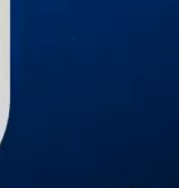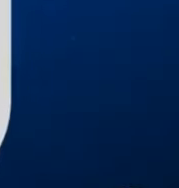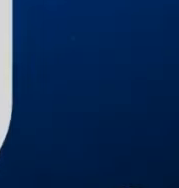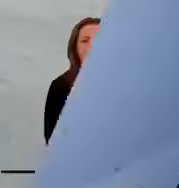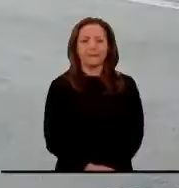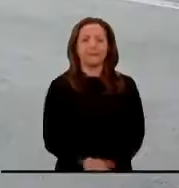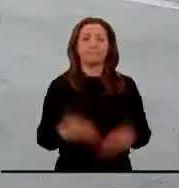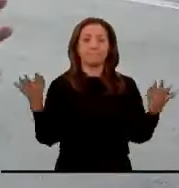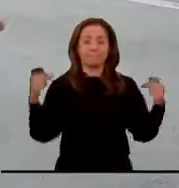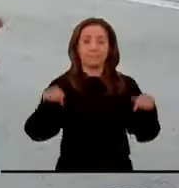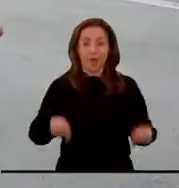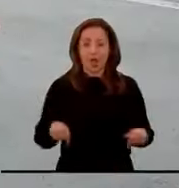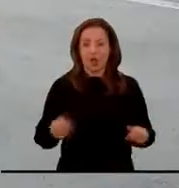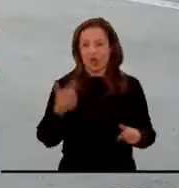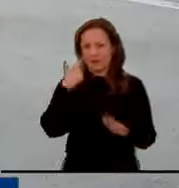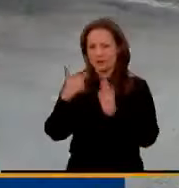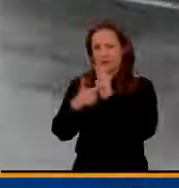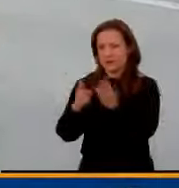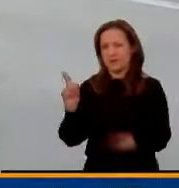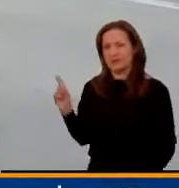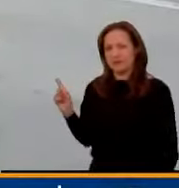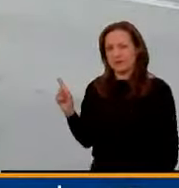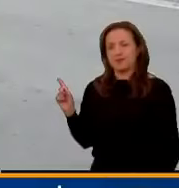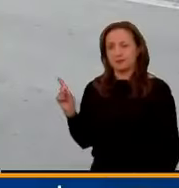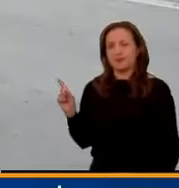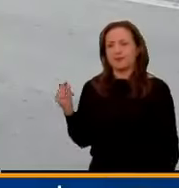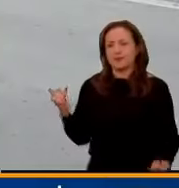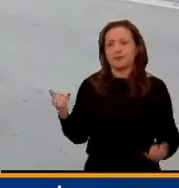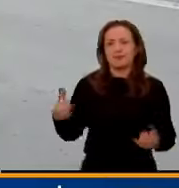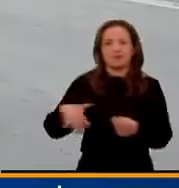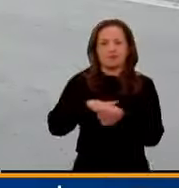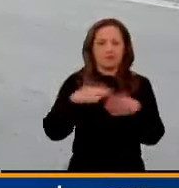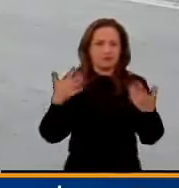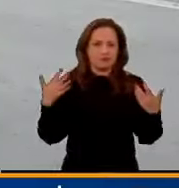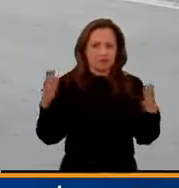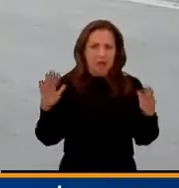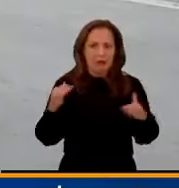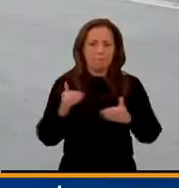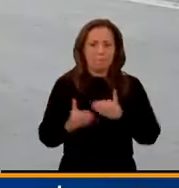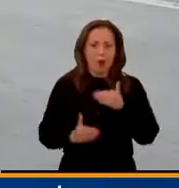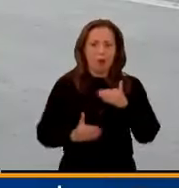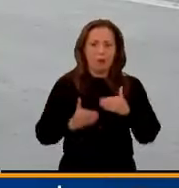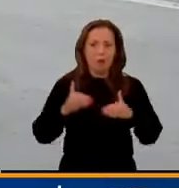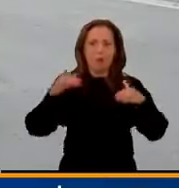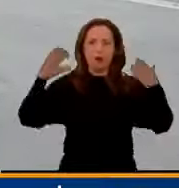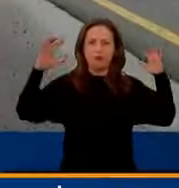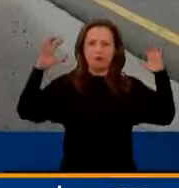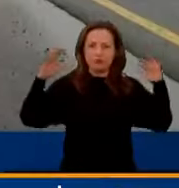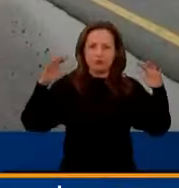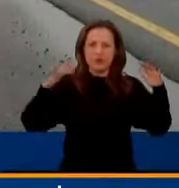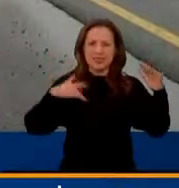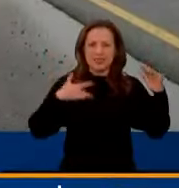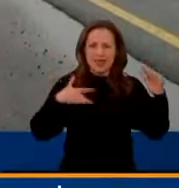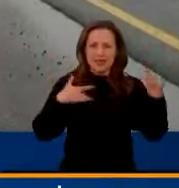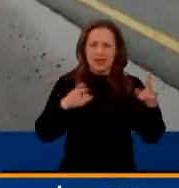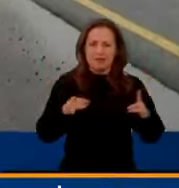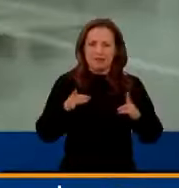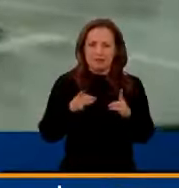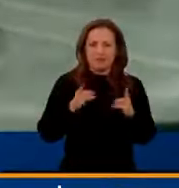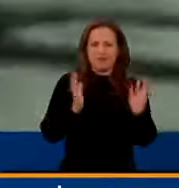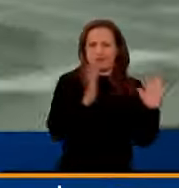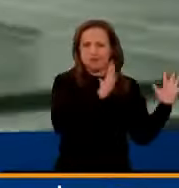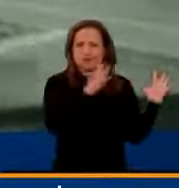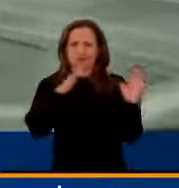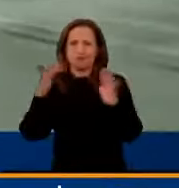Pues a esta hora, como pueden ver, ya las condiciones se van deteriorando. Ya se empiezan a sentir los vientos